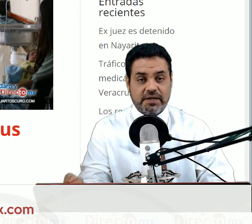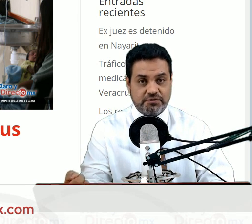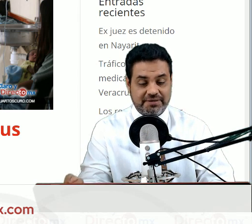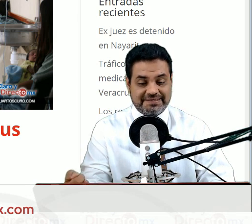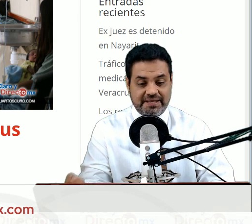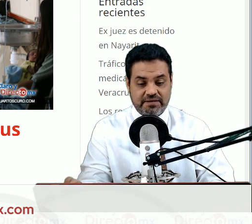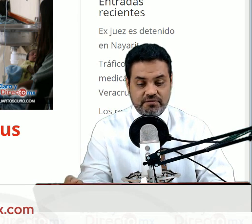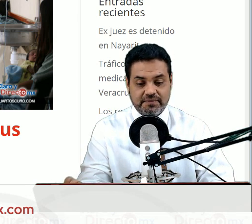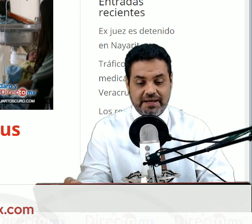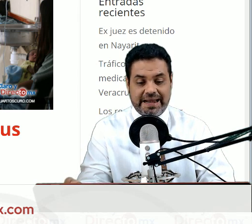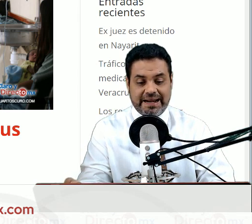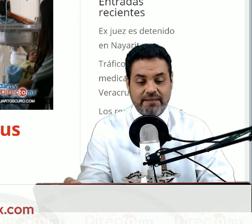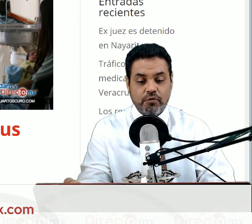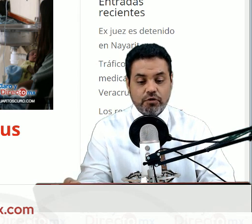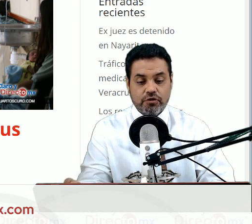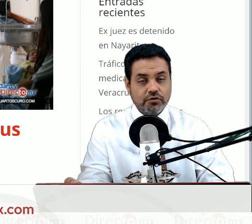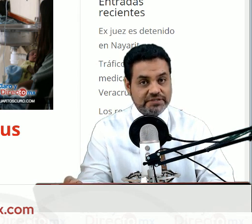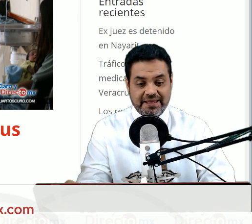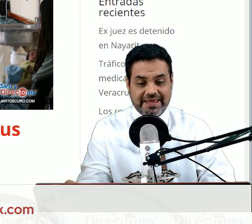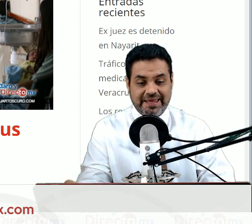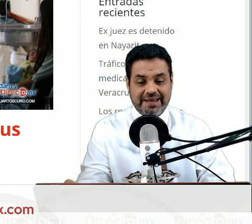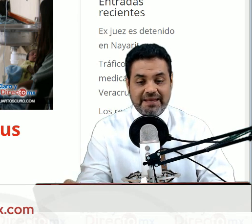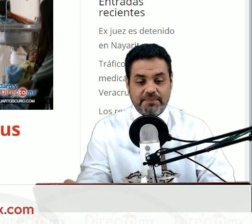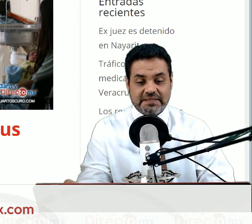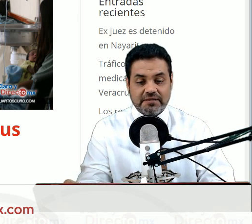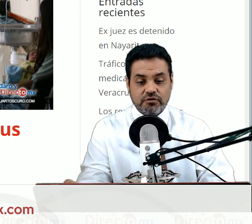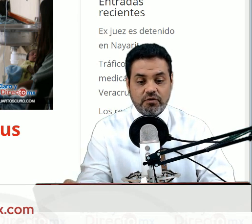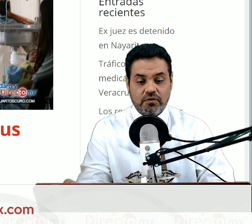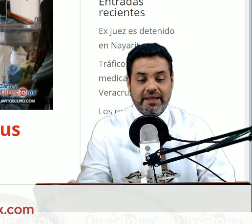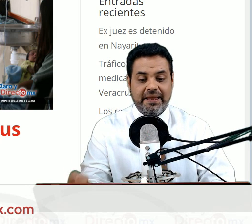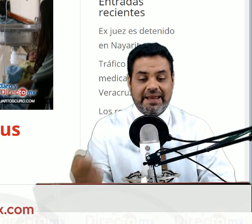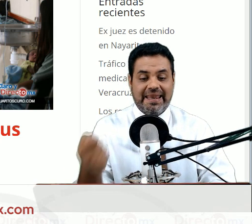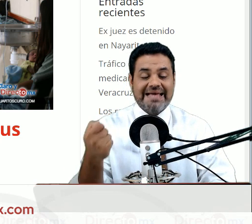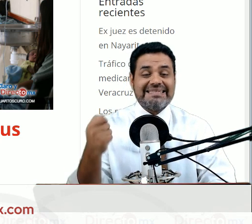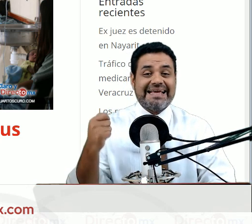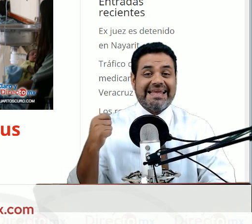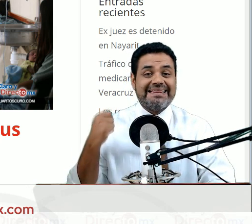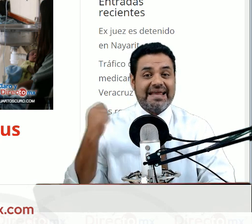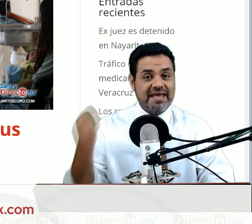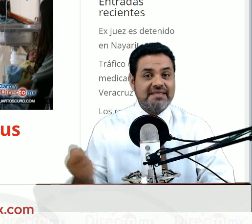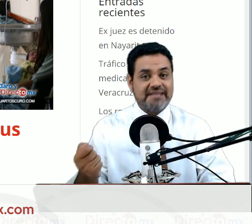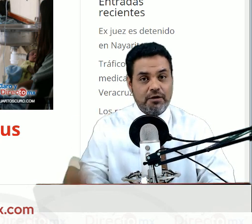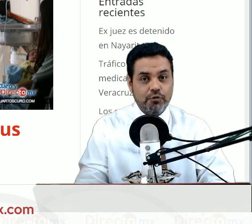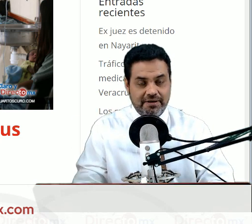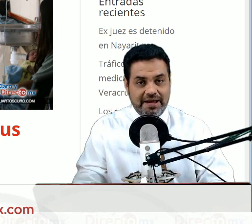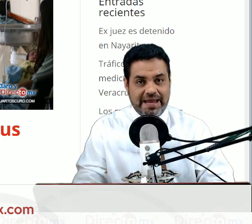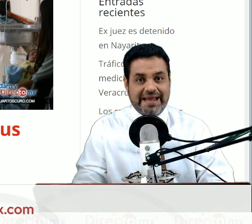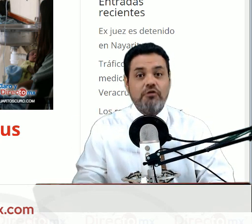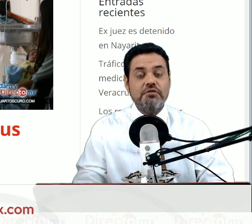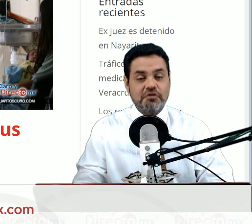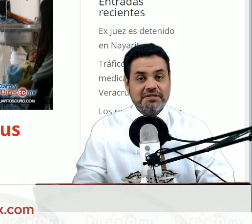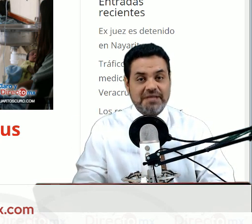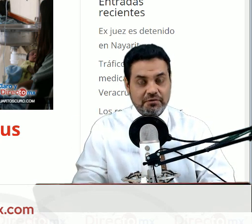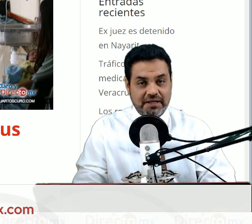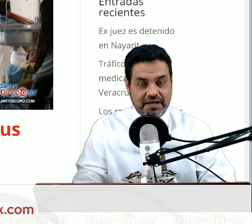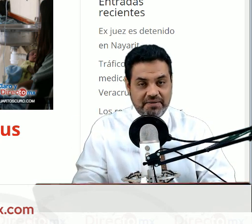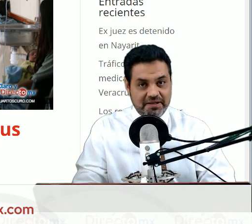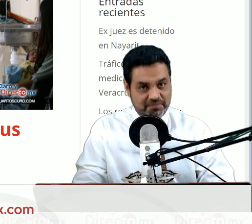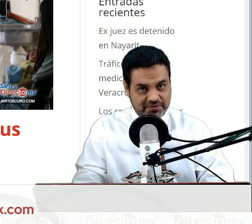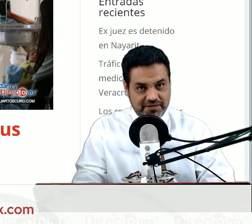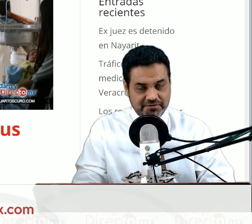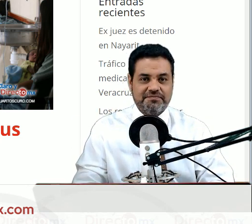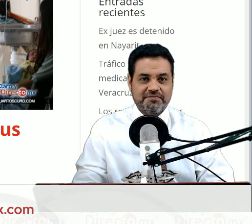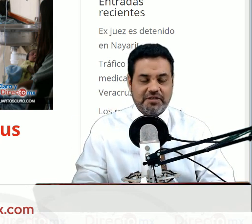la operación de este año al ramo 12 que le presentó la Secretaría de Salud a la Comisión de Salud de la Cámara